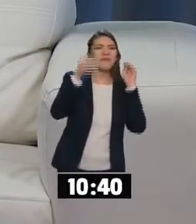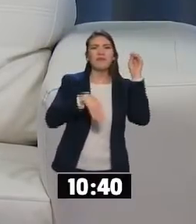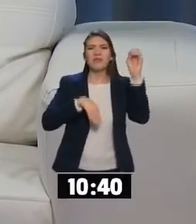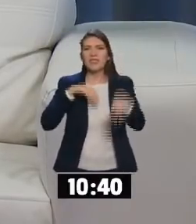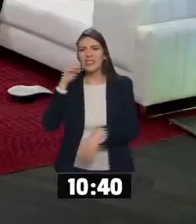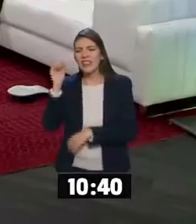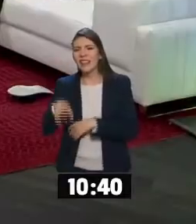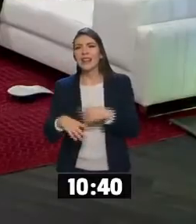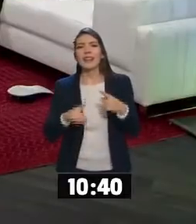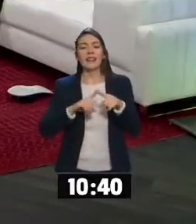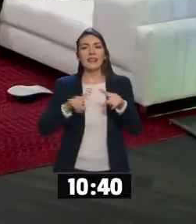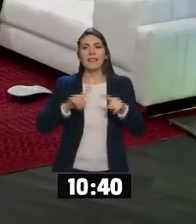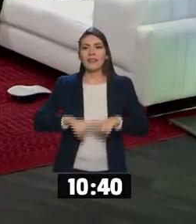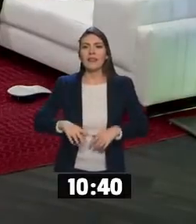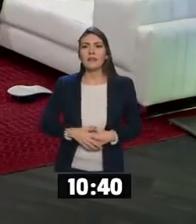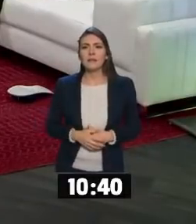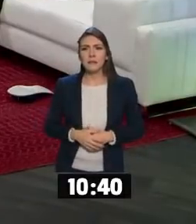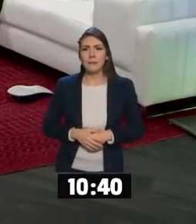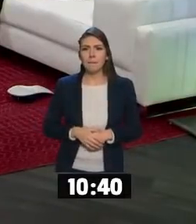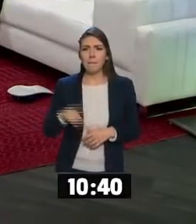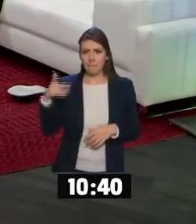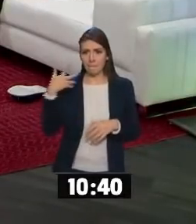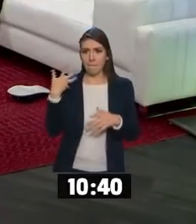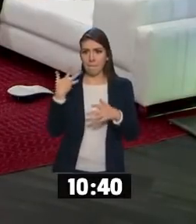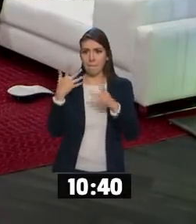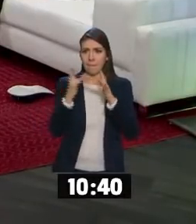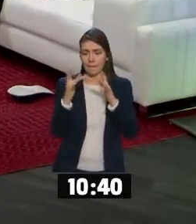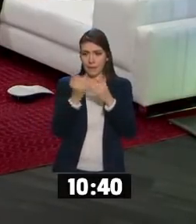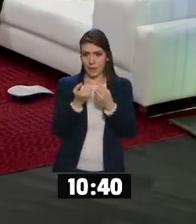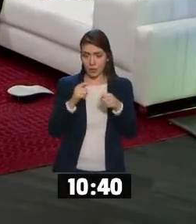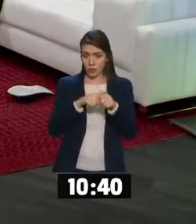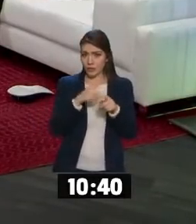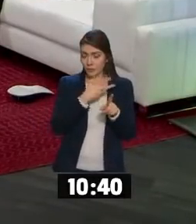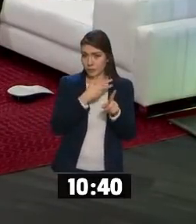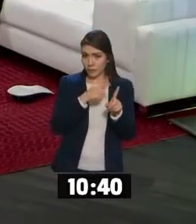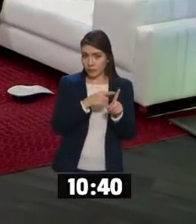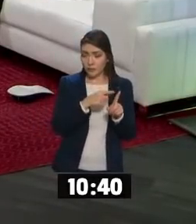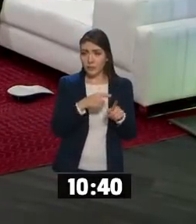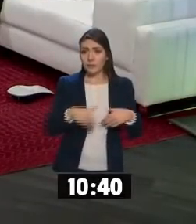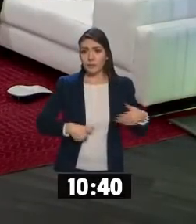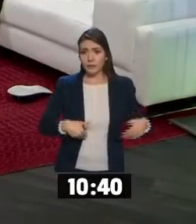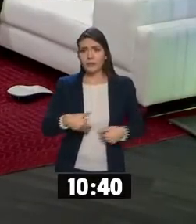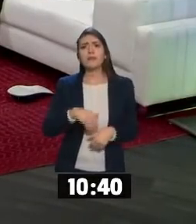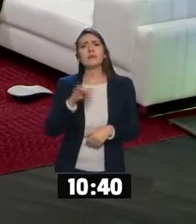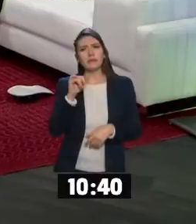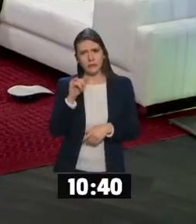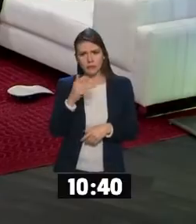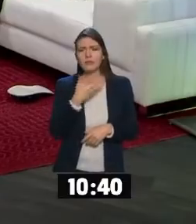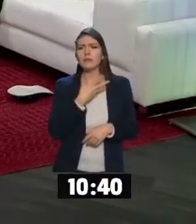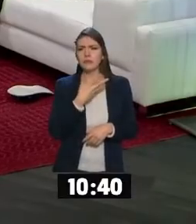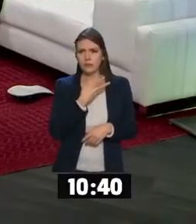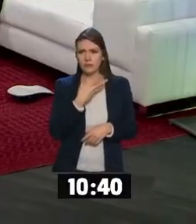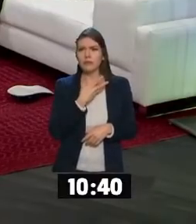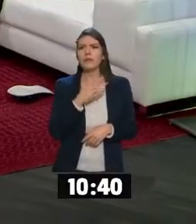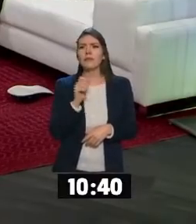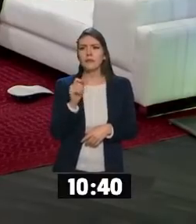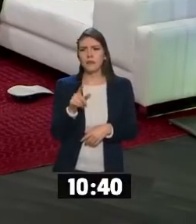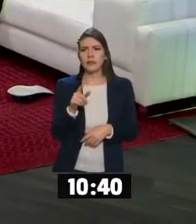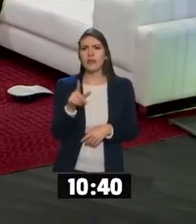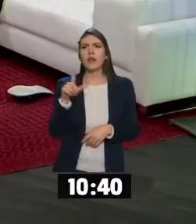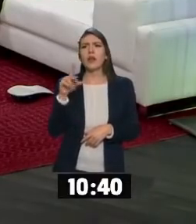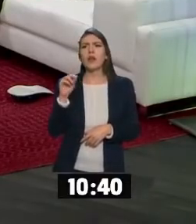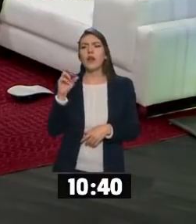¿Tiene página o redes la obra? La compañía tiene página de Instagram, de Twitter, de Facebook, ¿Cómo se llama? Los Tristes